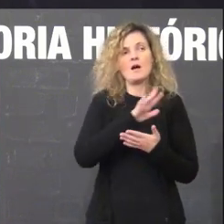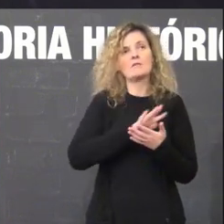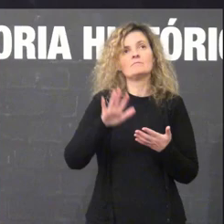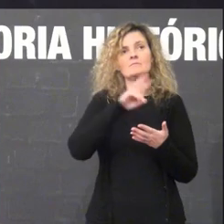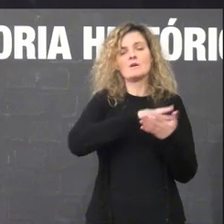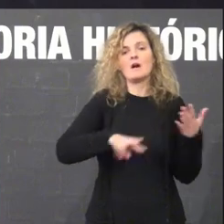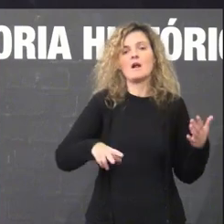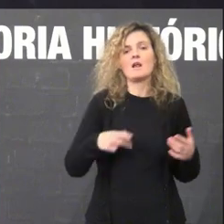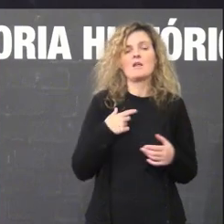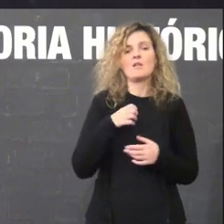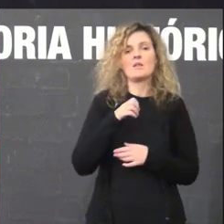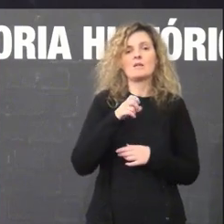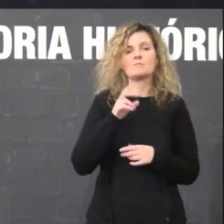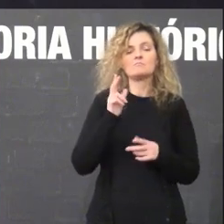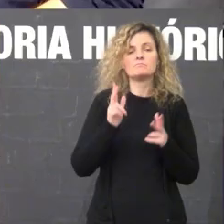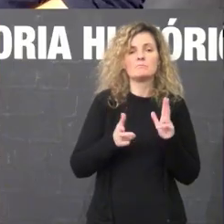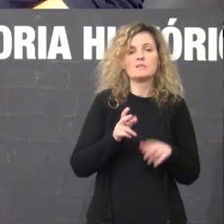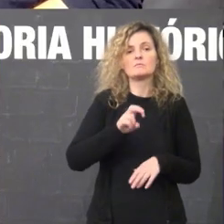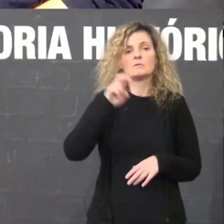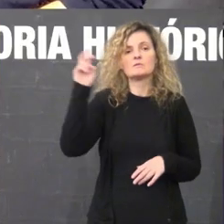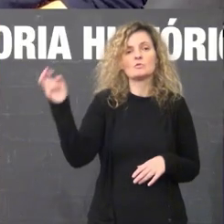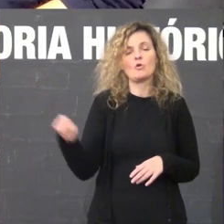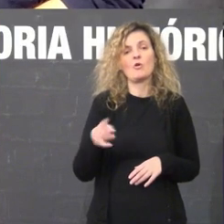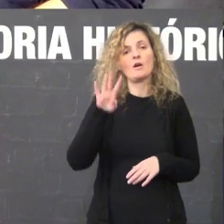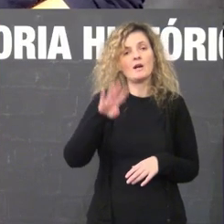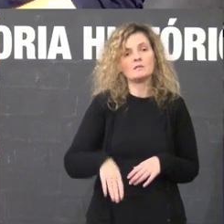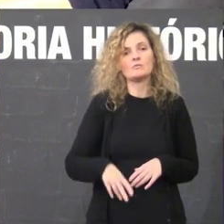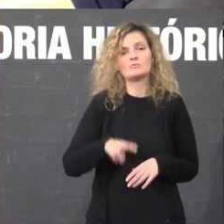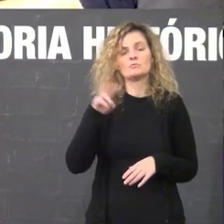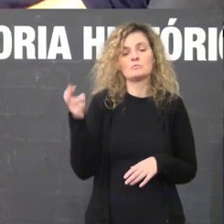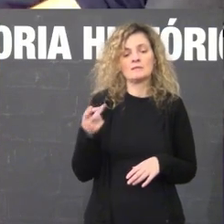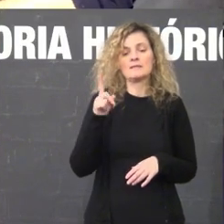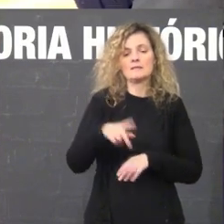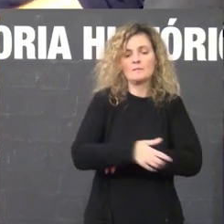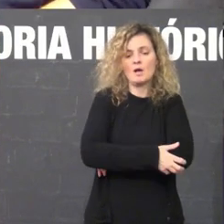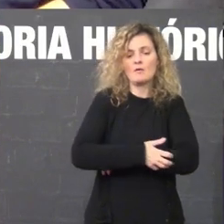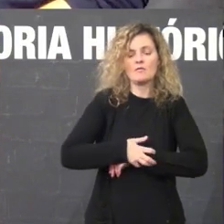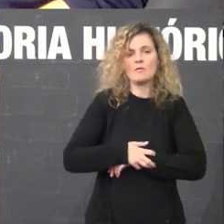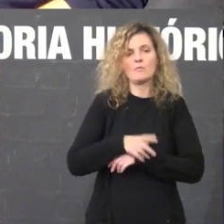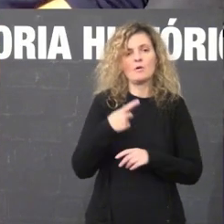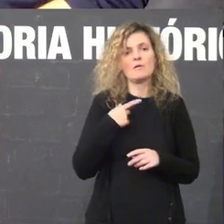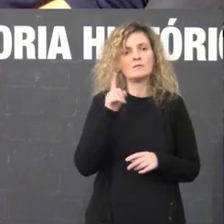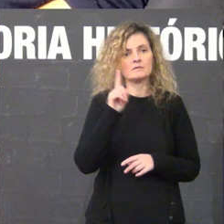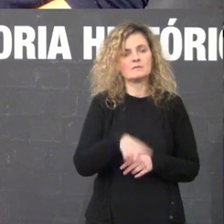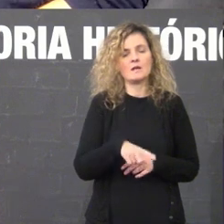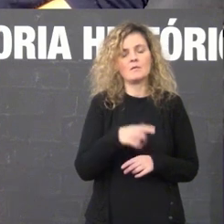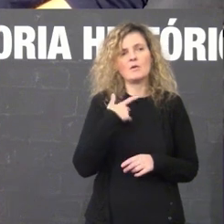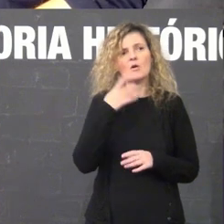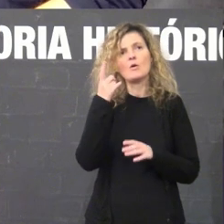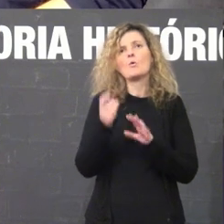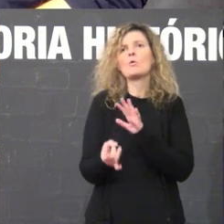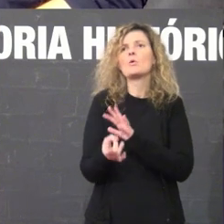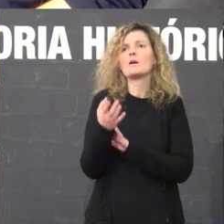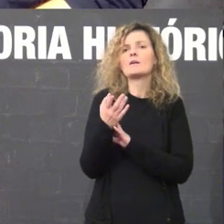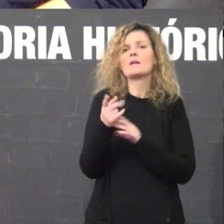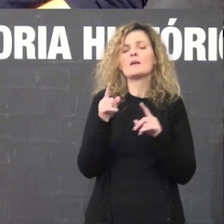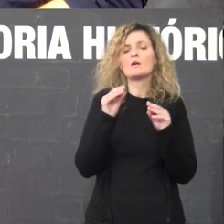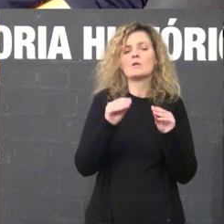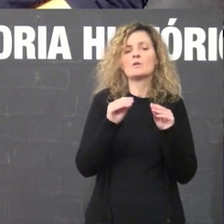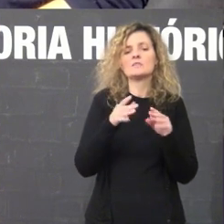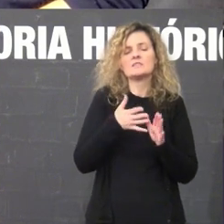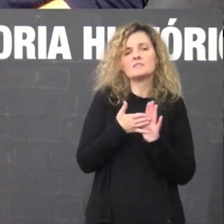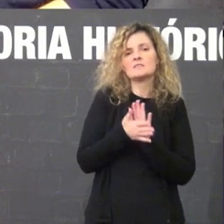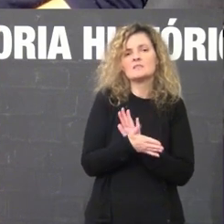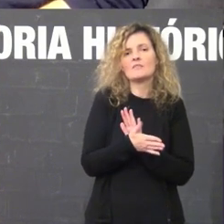Galicia o en euskadi o en Cataluña y también a los pobres hay una estigmatización a los pobres cuando se crean esos